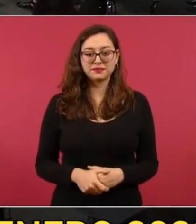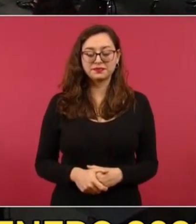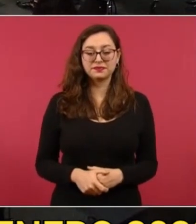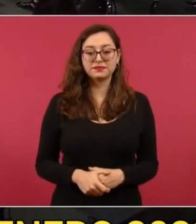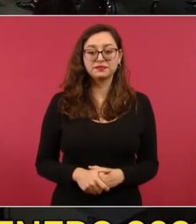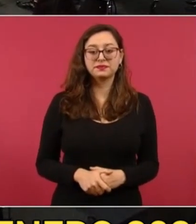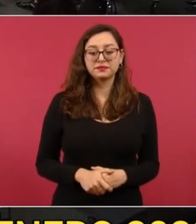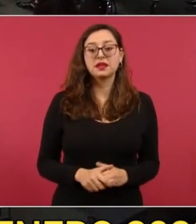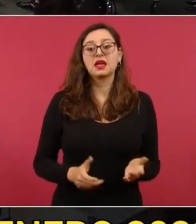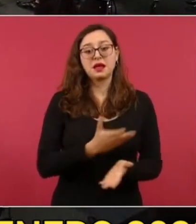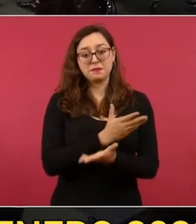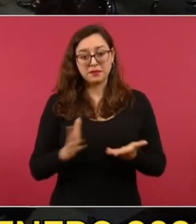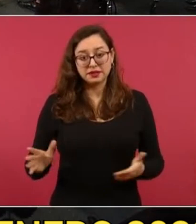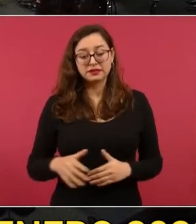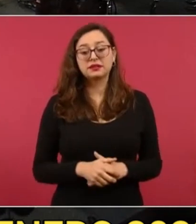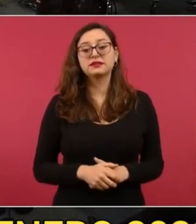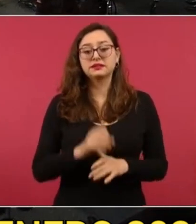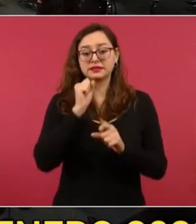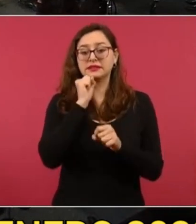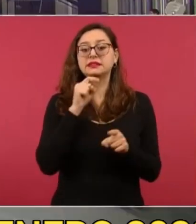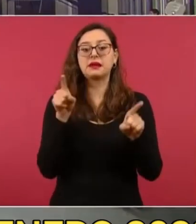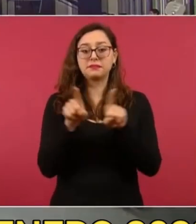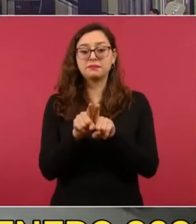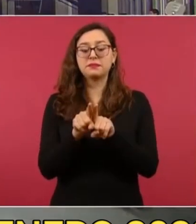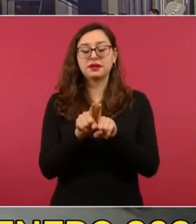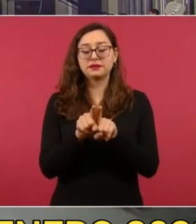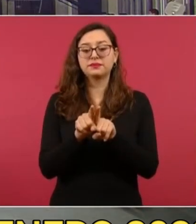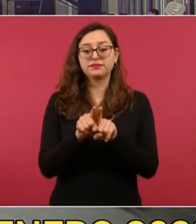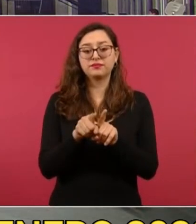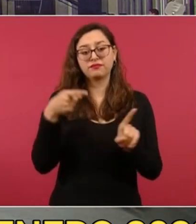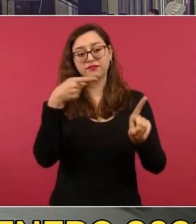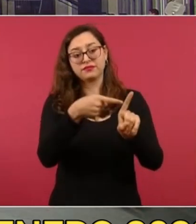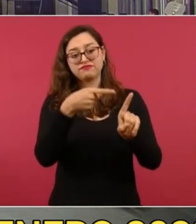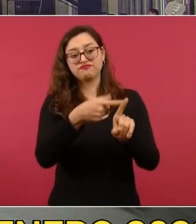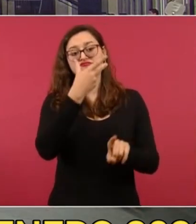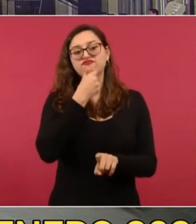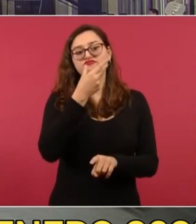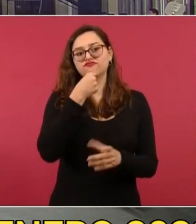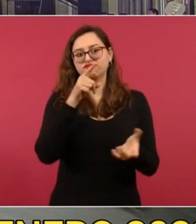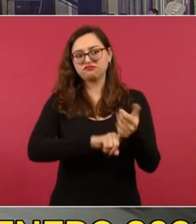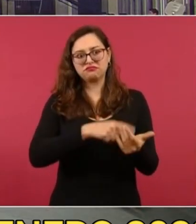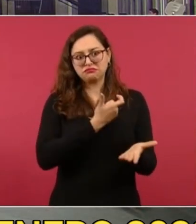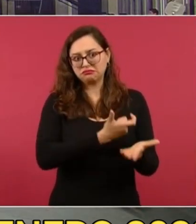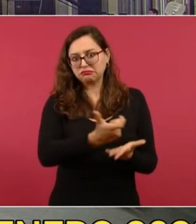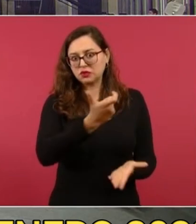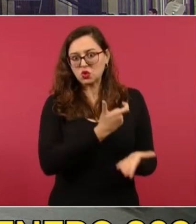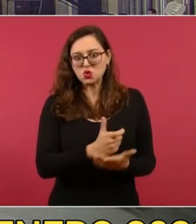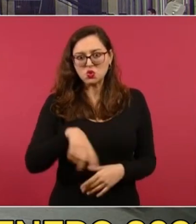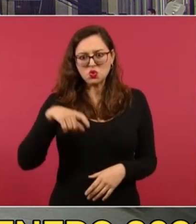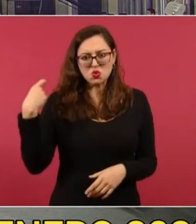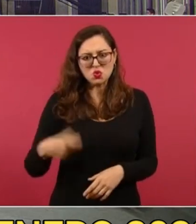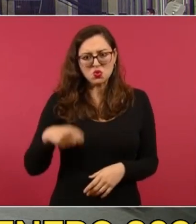Aunado a esto, pues también ha sido señalado de tener una nómina inflada, apoyando